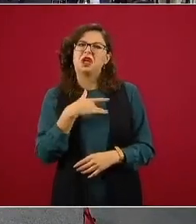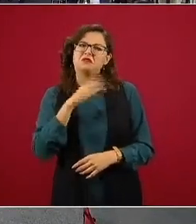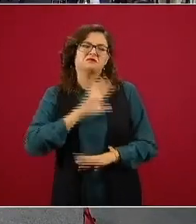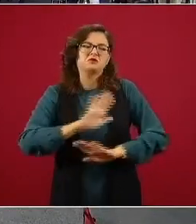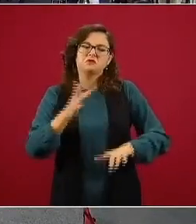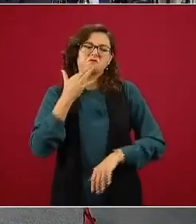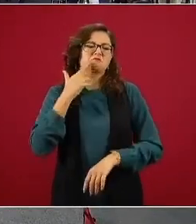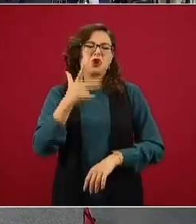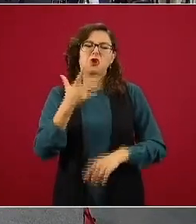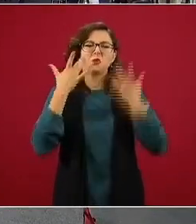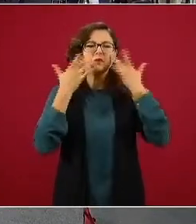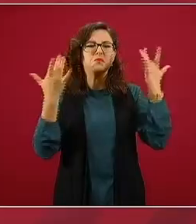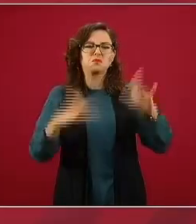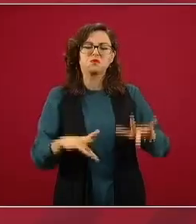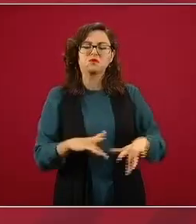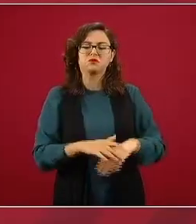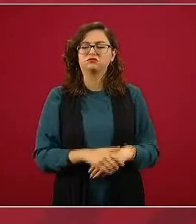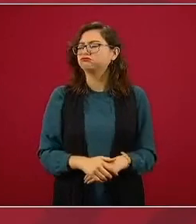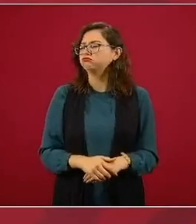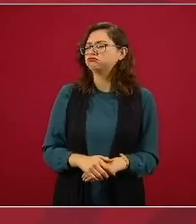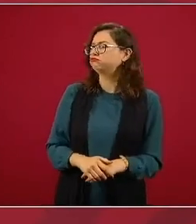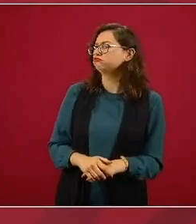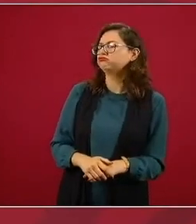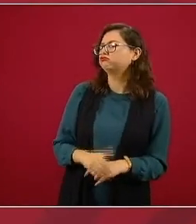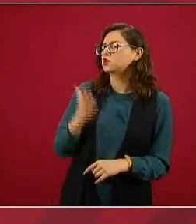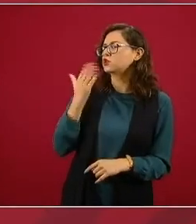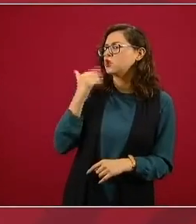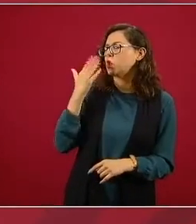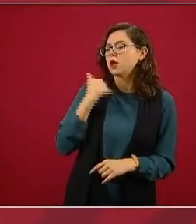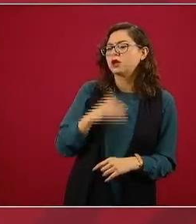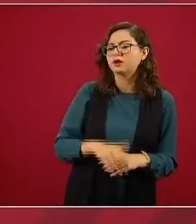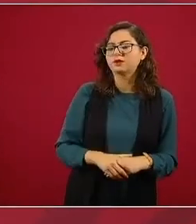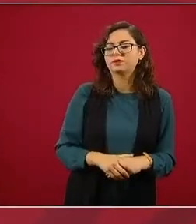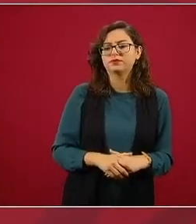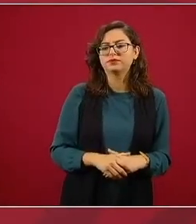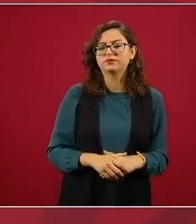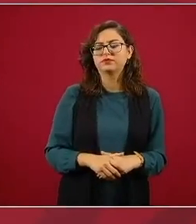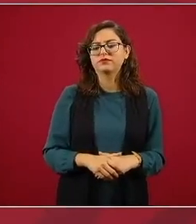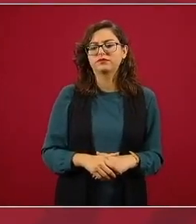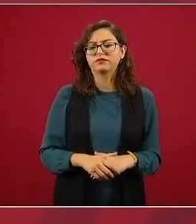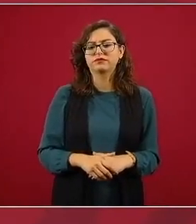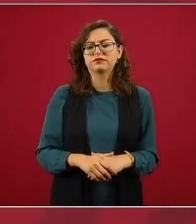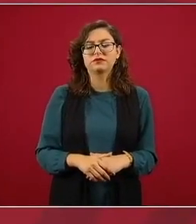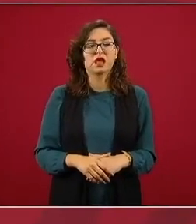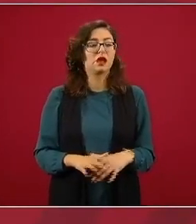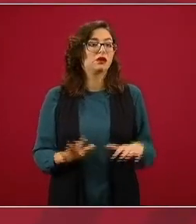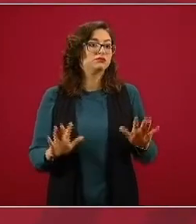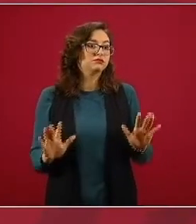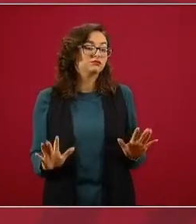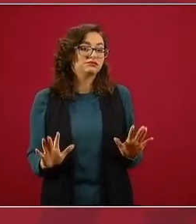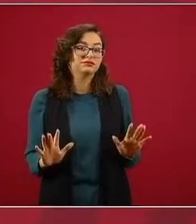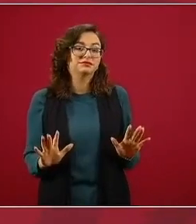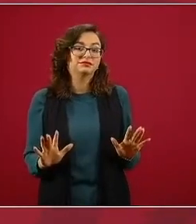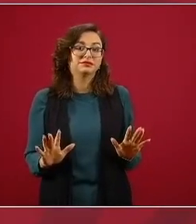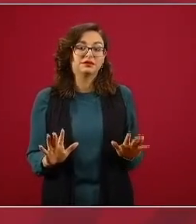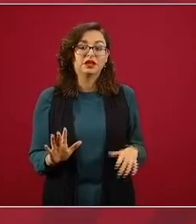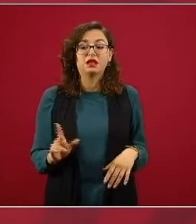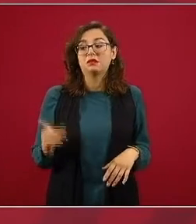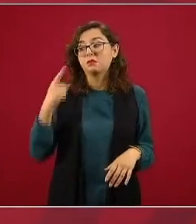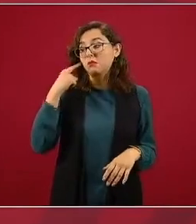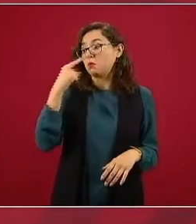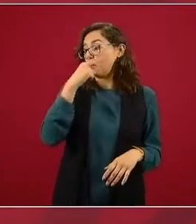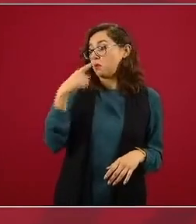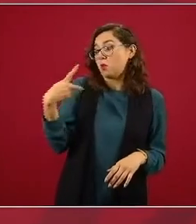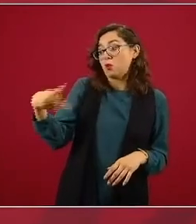No. Bueno, ya en un tercer tema, si me lo permite. Eso depende de él, o sea, depende de cada quien.